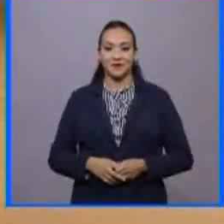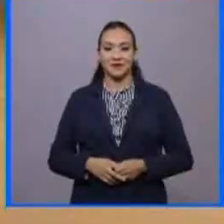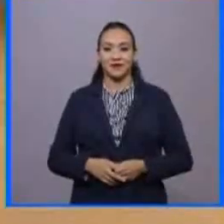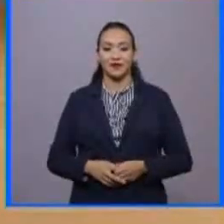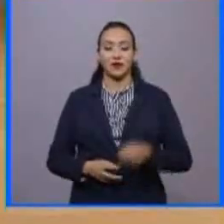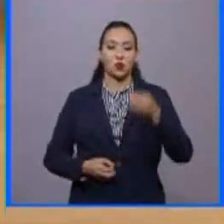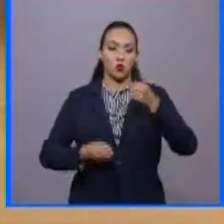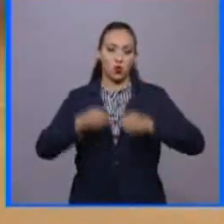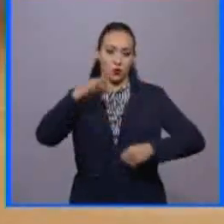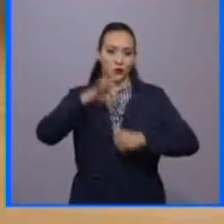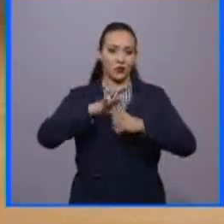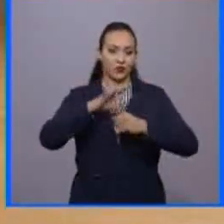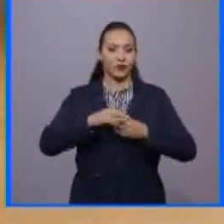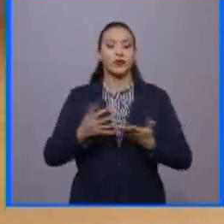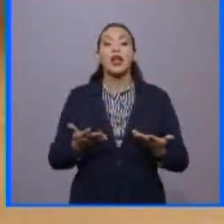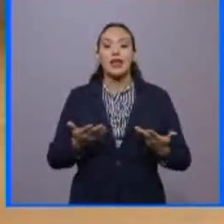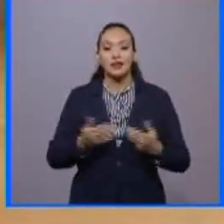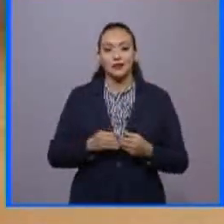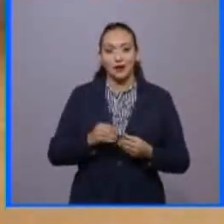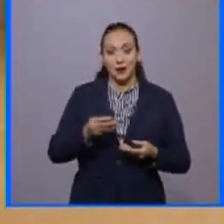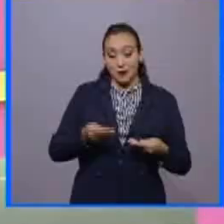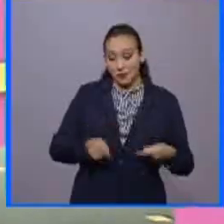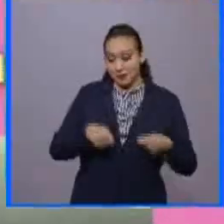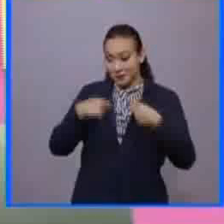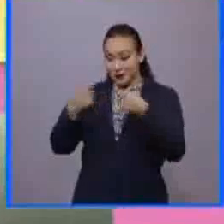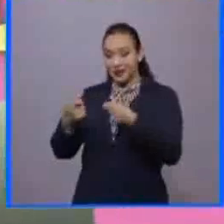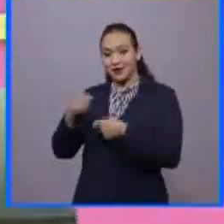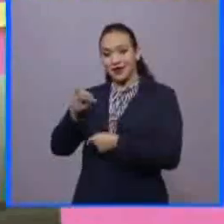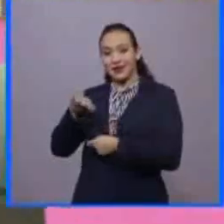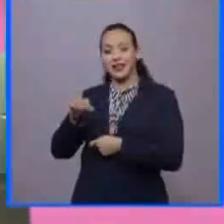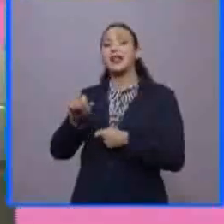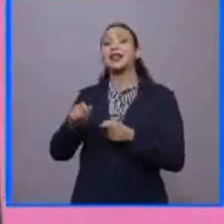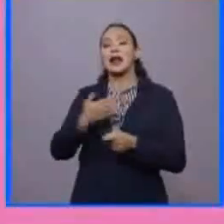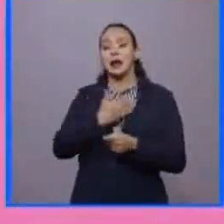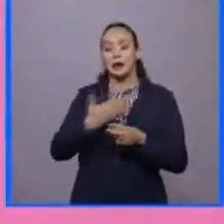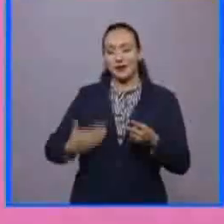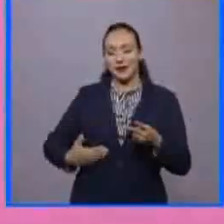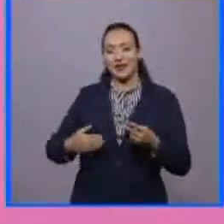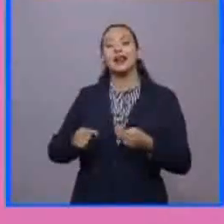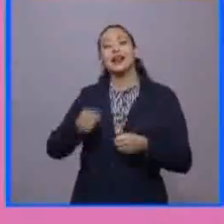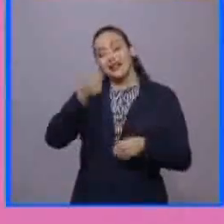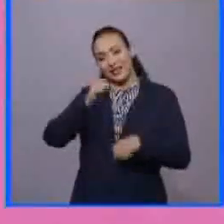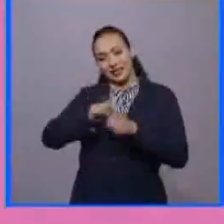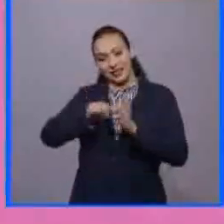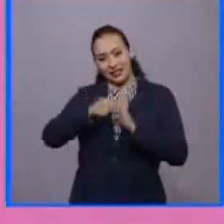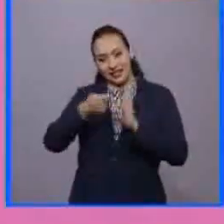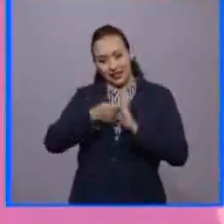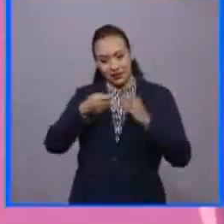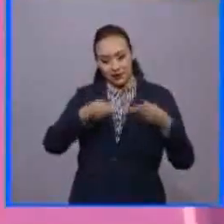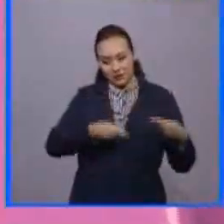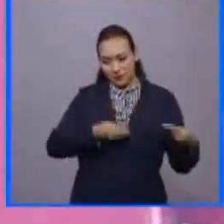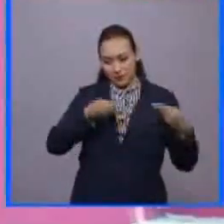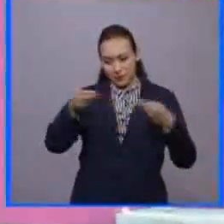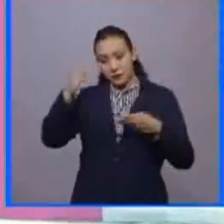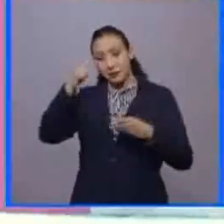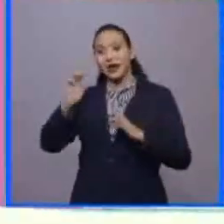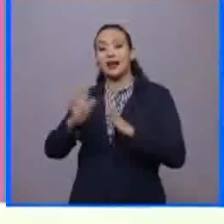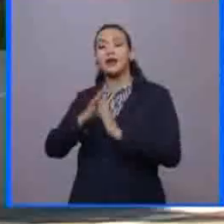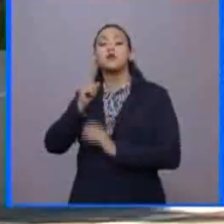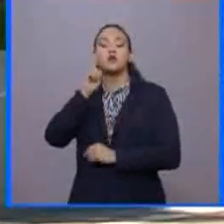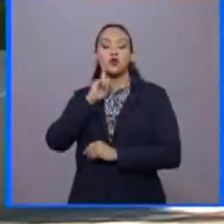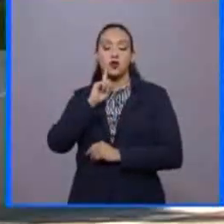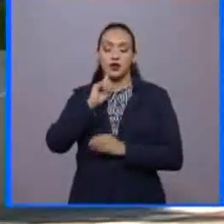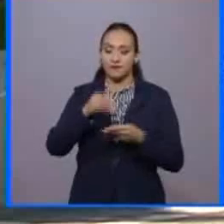Y el Tribunal Electoral transfirió al INE la presidencia y secretaría técnica del Observatorio de Participación Política de